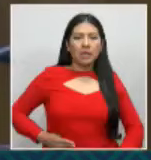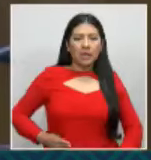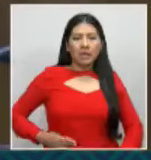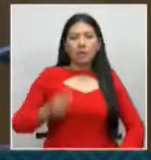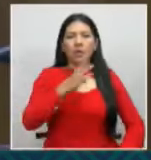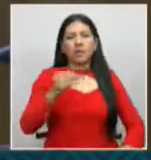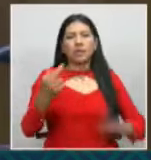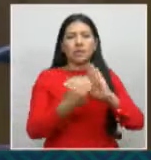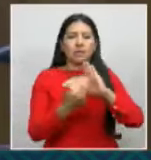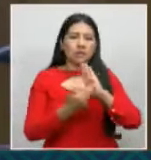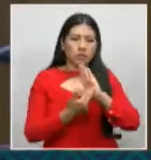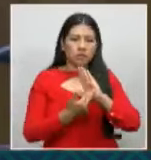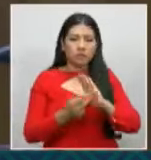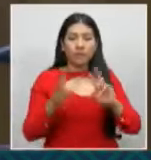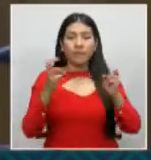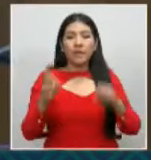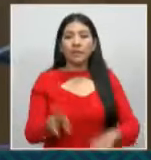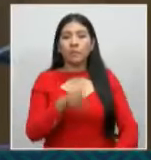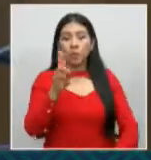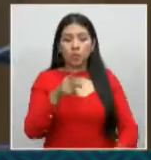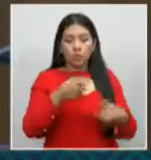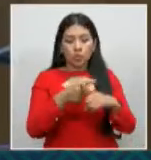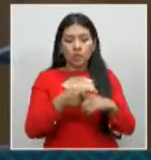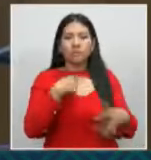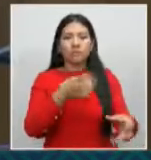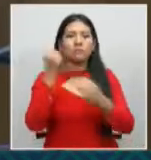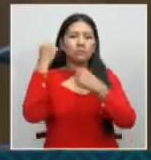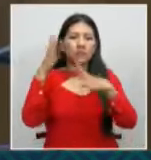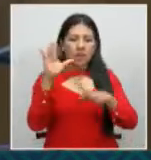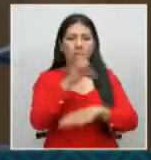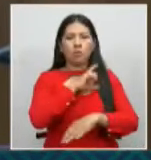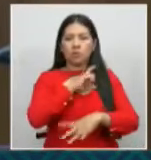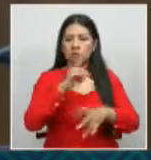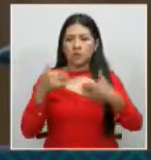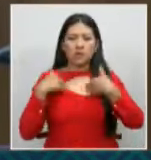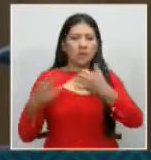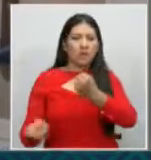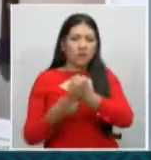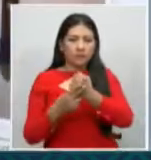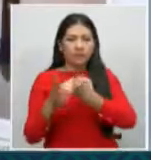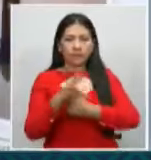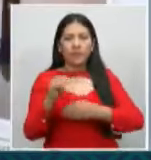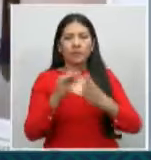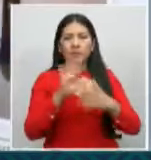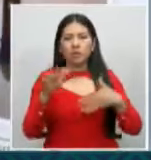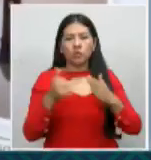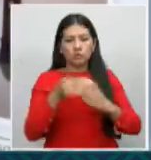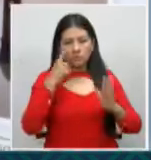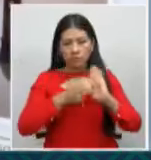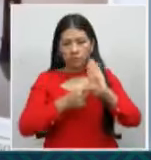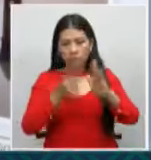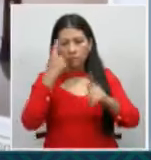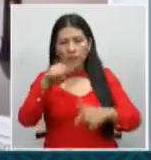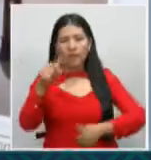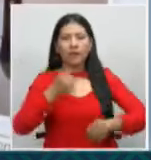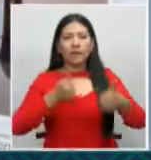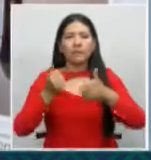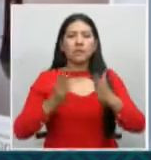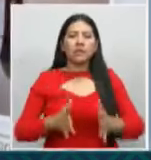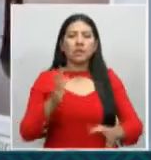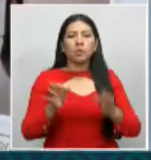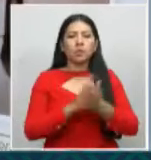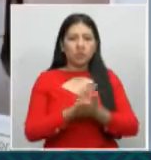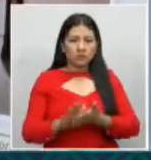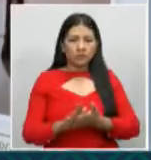El arma que fue utilizada ha sido secuestrada por parte de la policía boliviana y ha sido aportada ante los administradores de justicia.